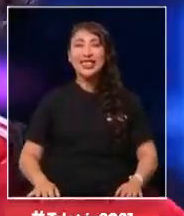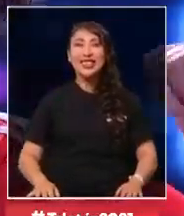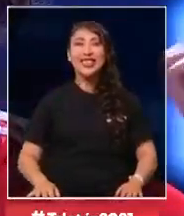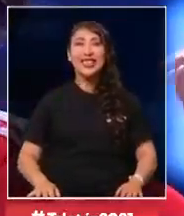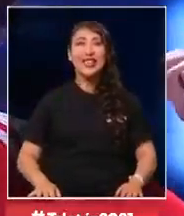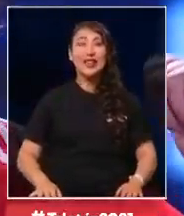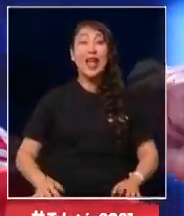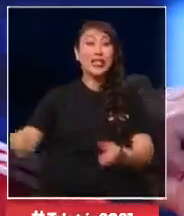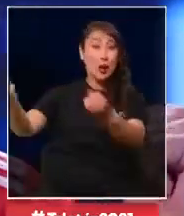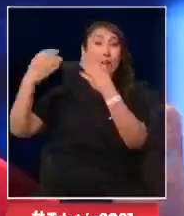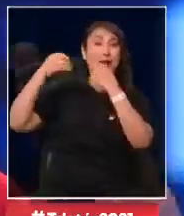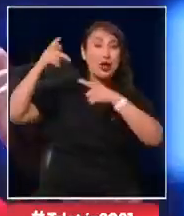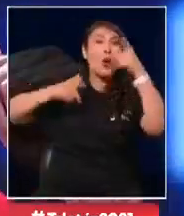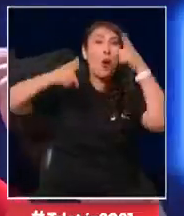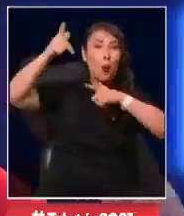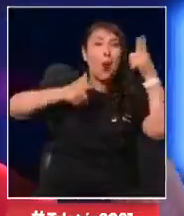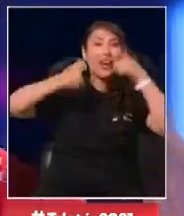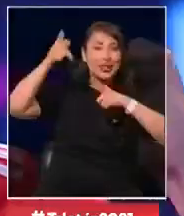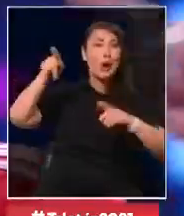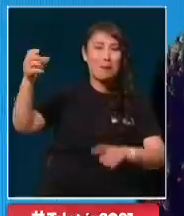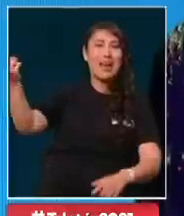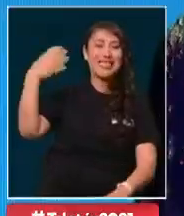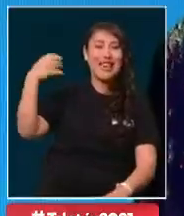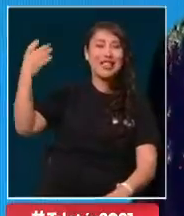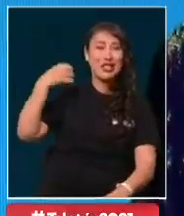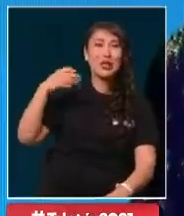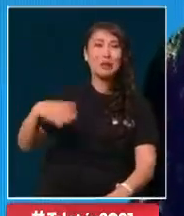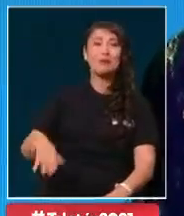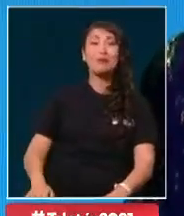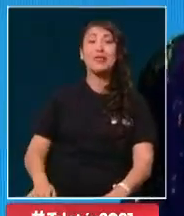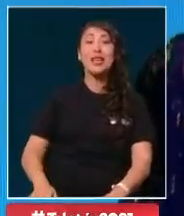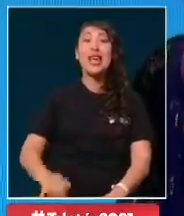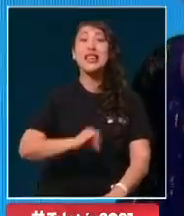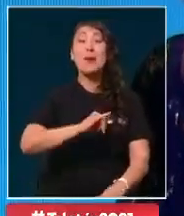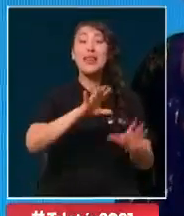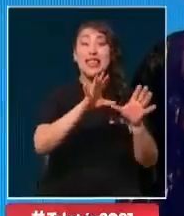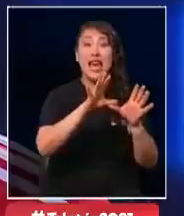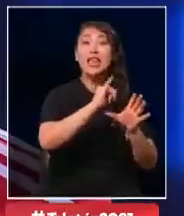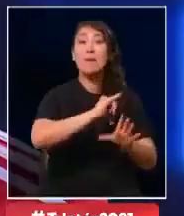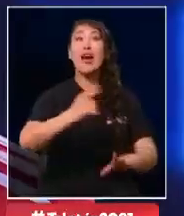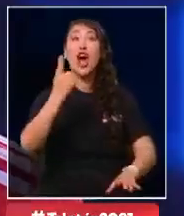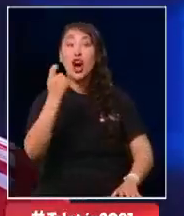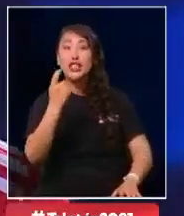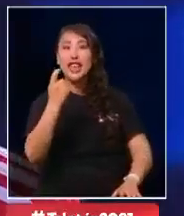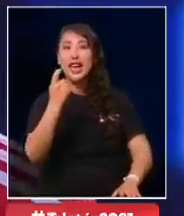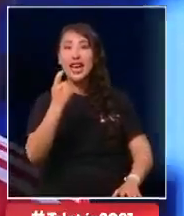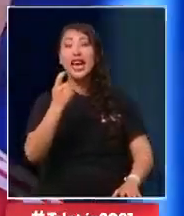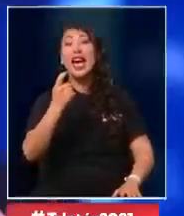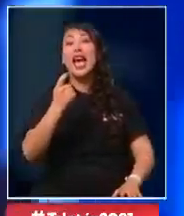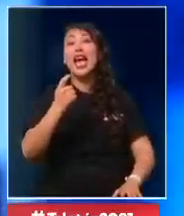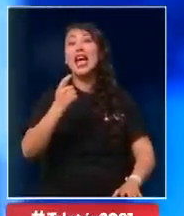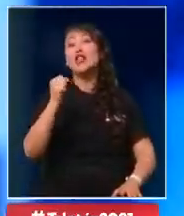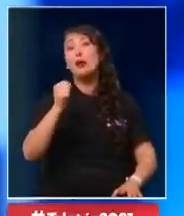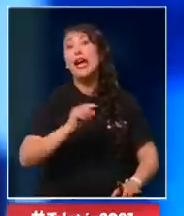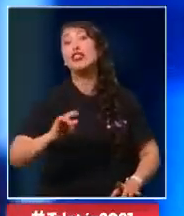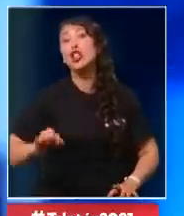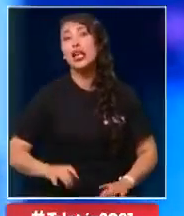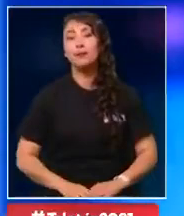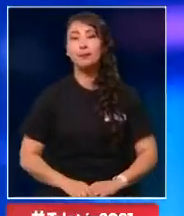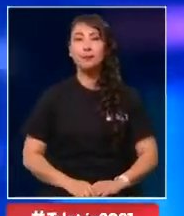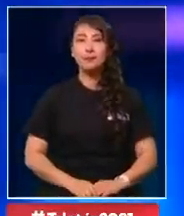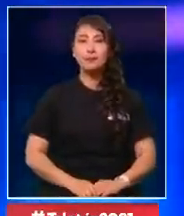Si me lo enseñó Guaso Isla. El 10 después viene el 11. Entonces,